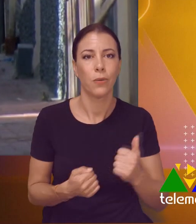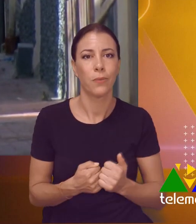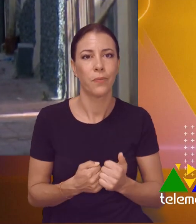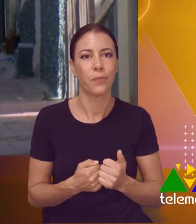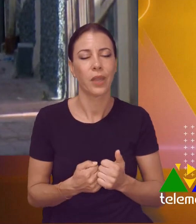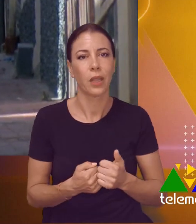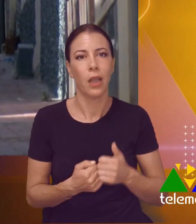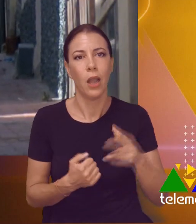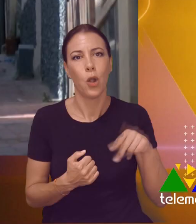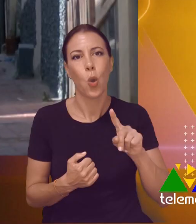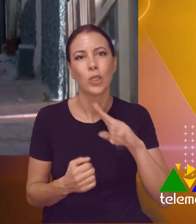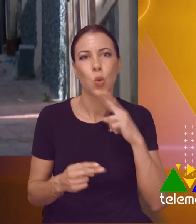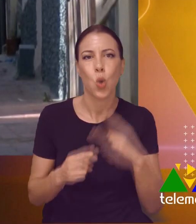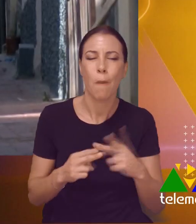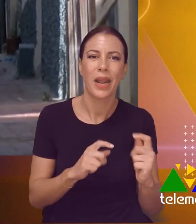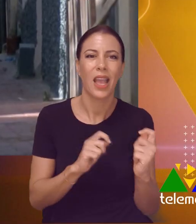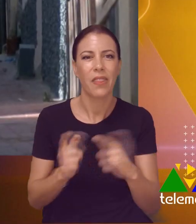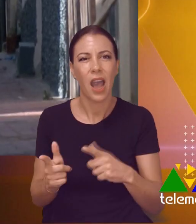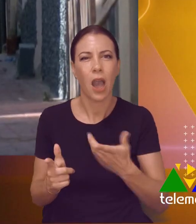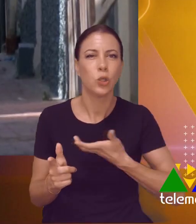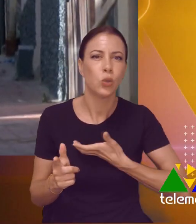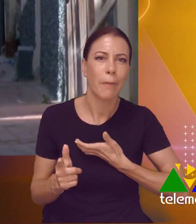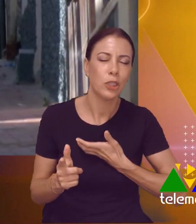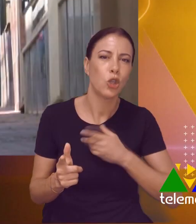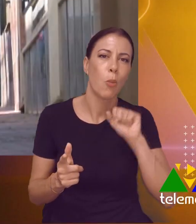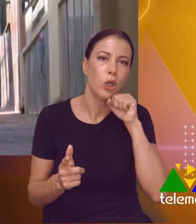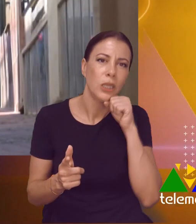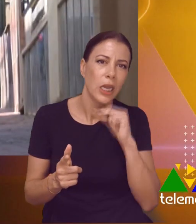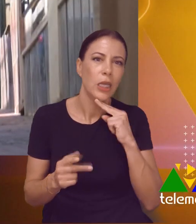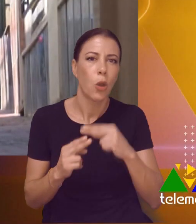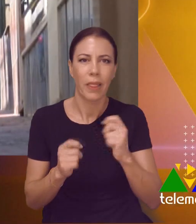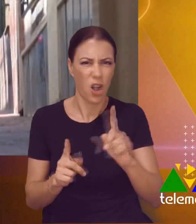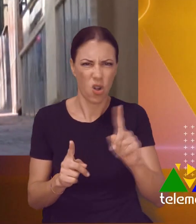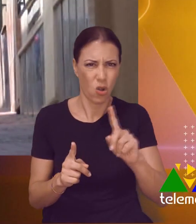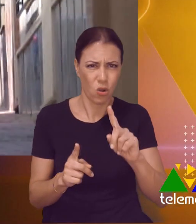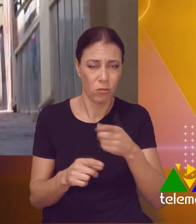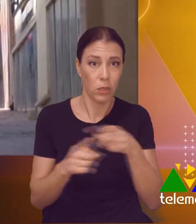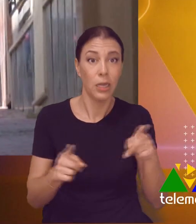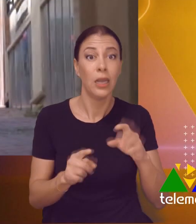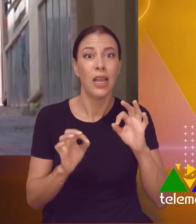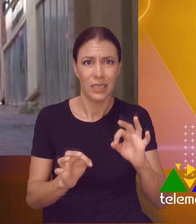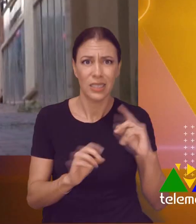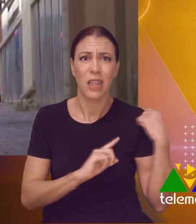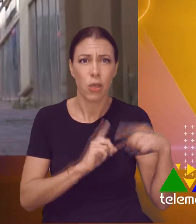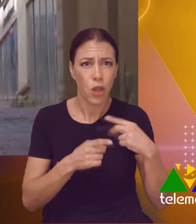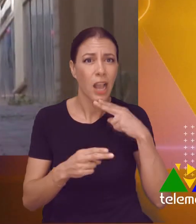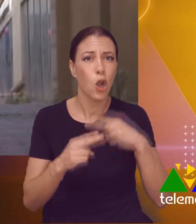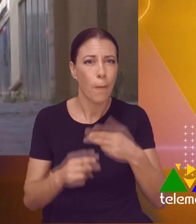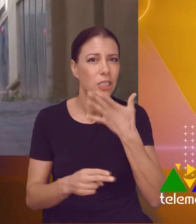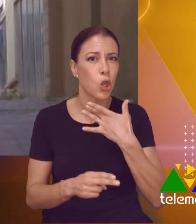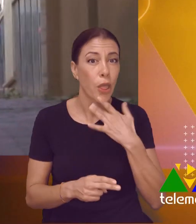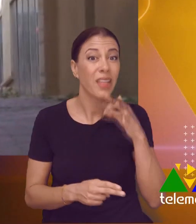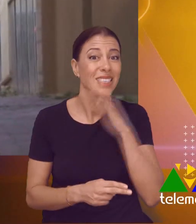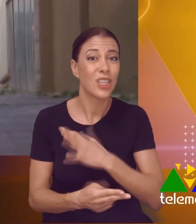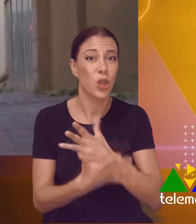haya dado el ayuntamiento de Motril, ni mucho menos, es un nombre tradicional desde el siglo XVIII, se conoce así. Seguramente un vecino de